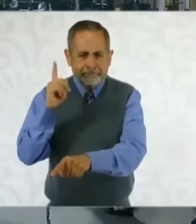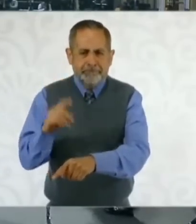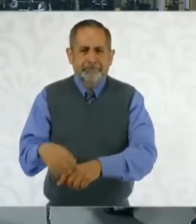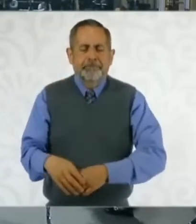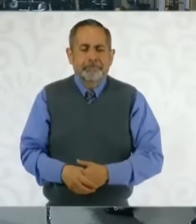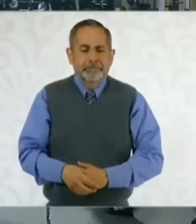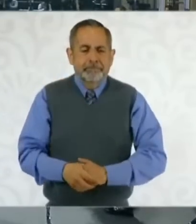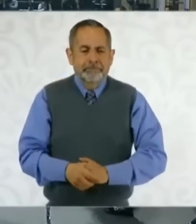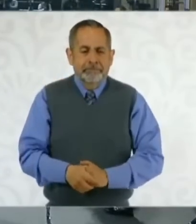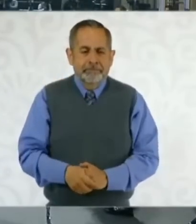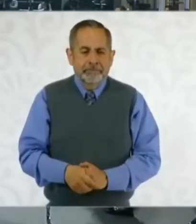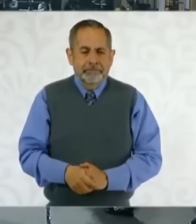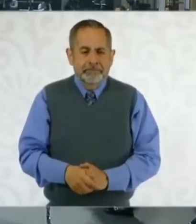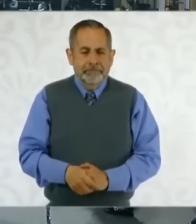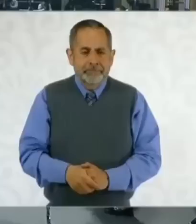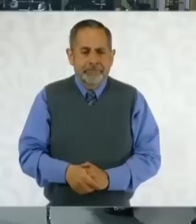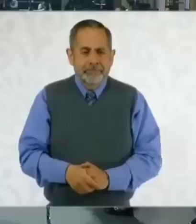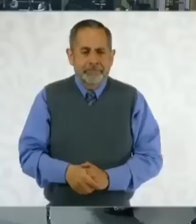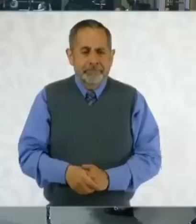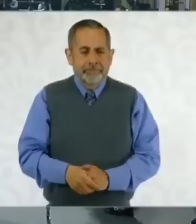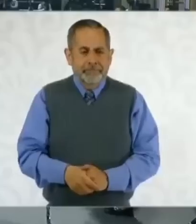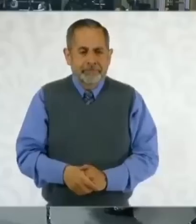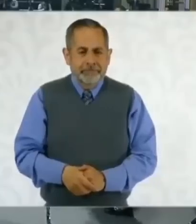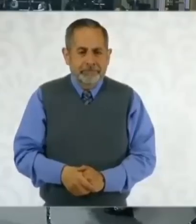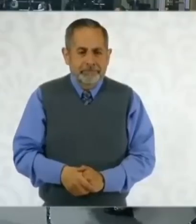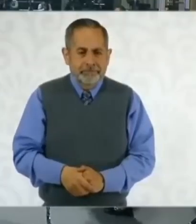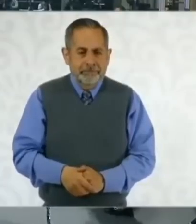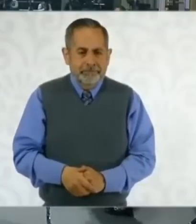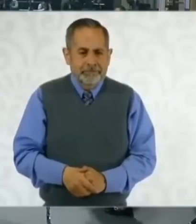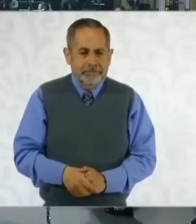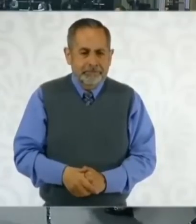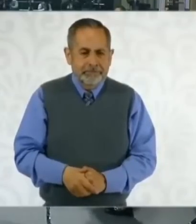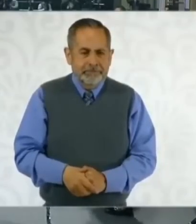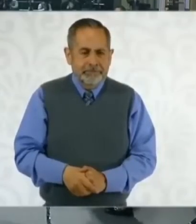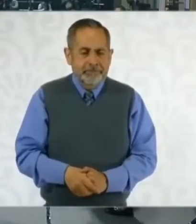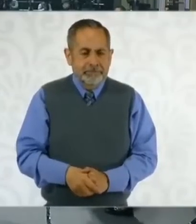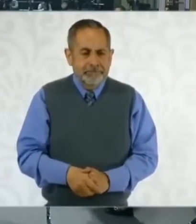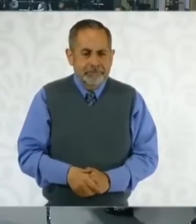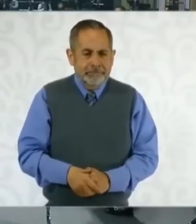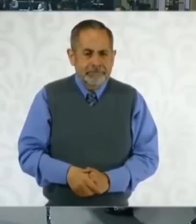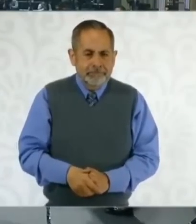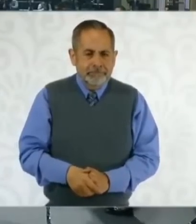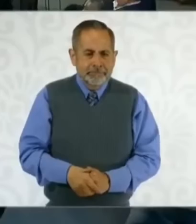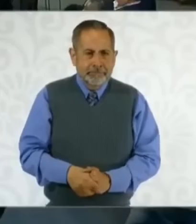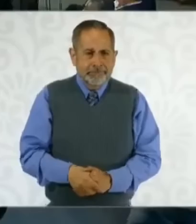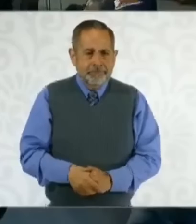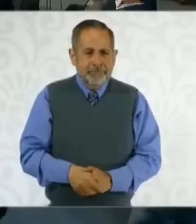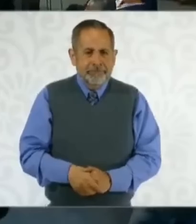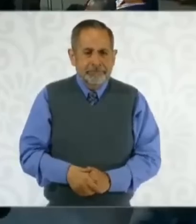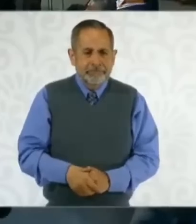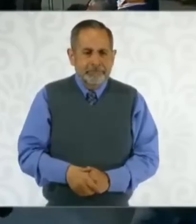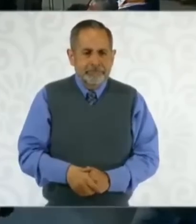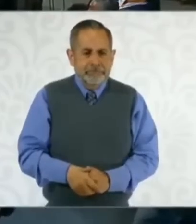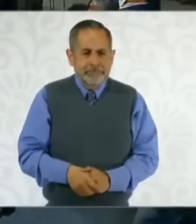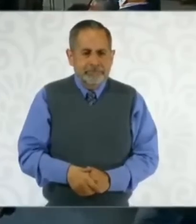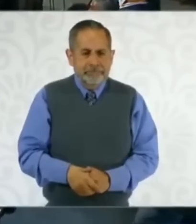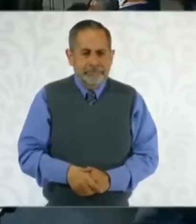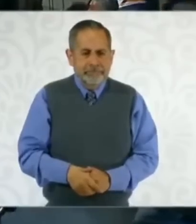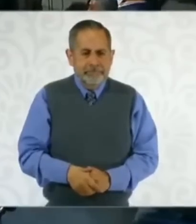los taxis, o la gente que anda en el campo, pues sí se cree las mentiras de los medios oficiales y